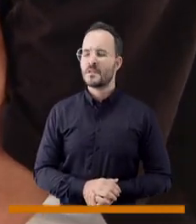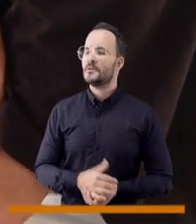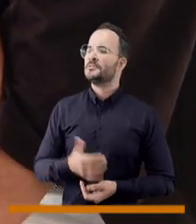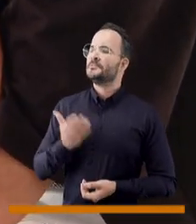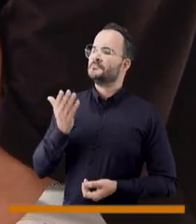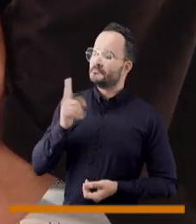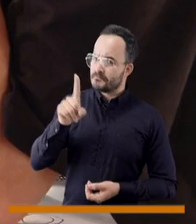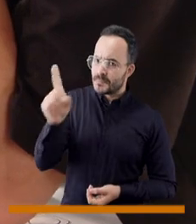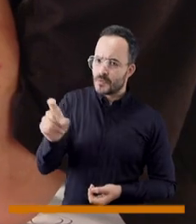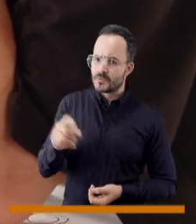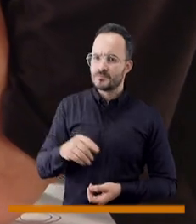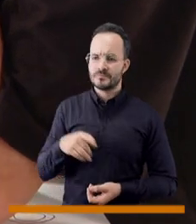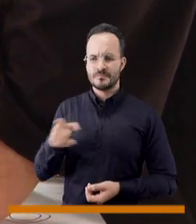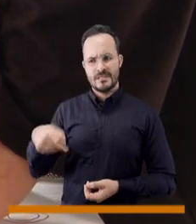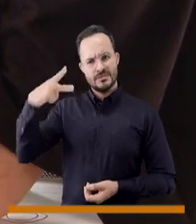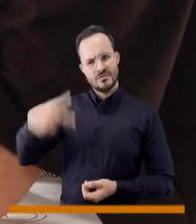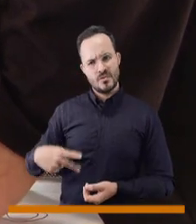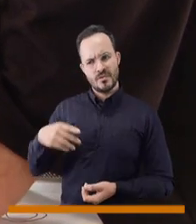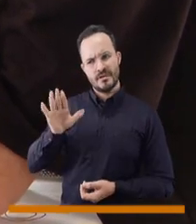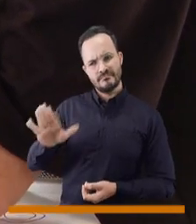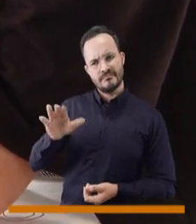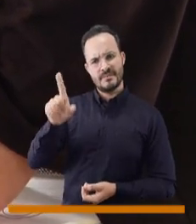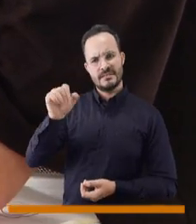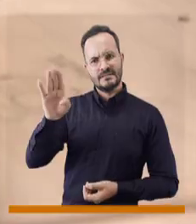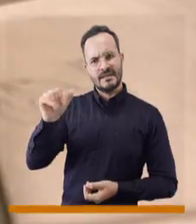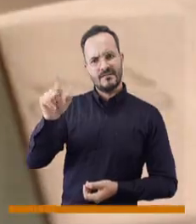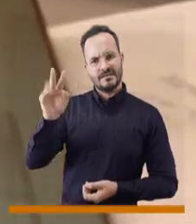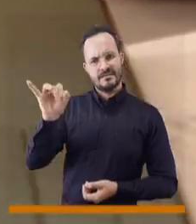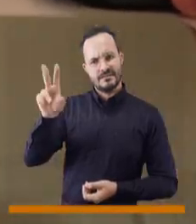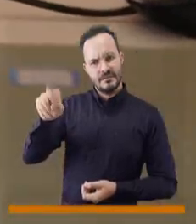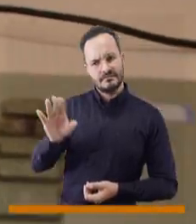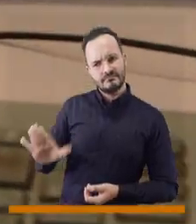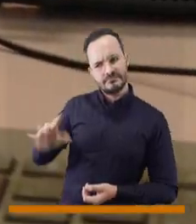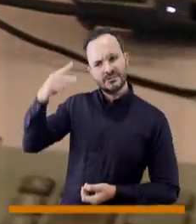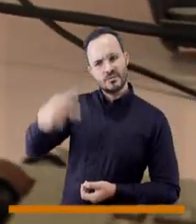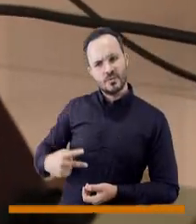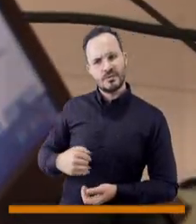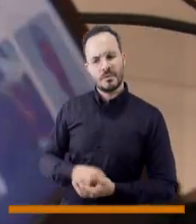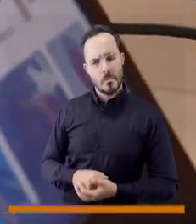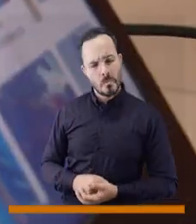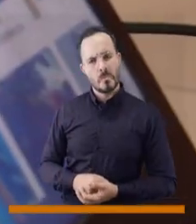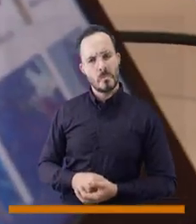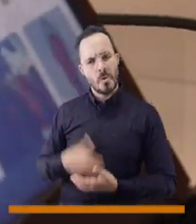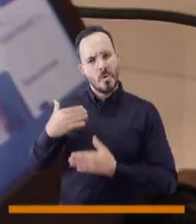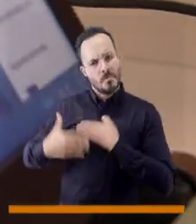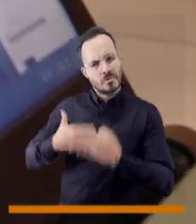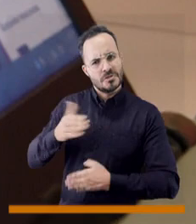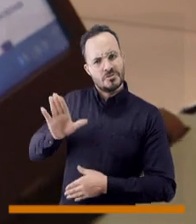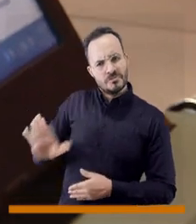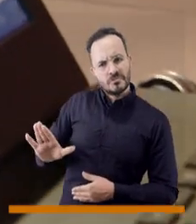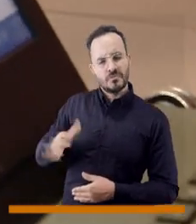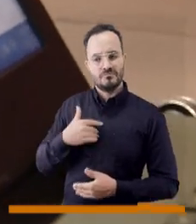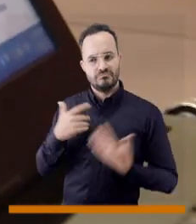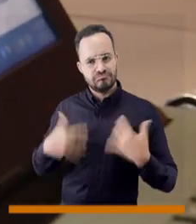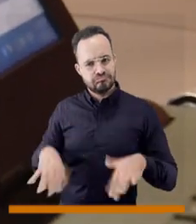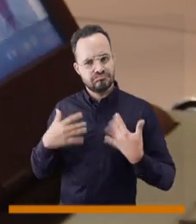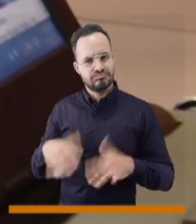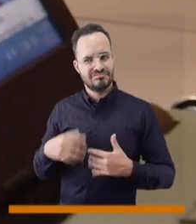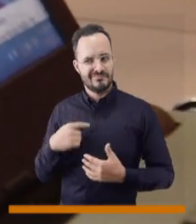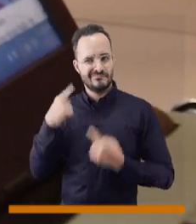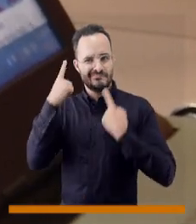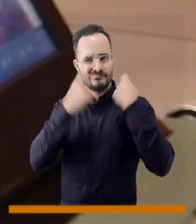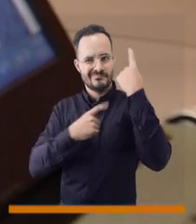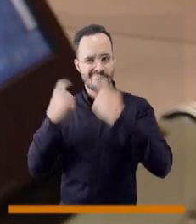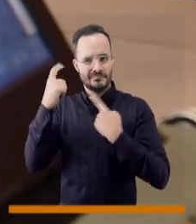Sí. Magda, la historia de Sebastián, todo ese proceso, también hay que decir que